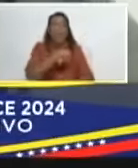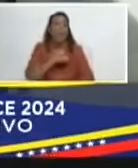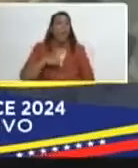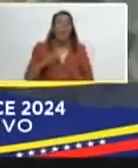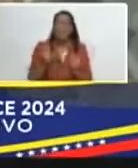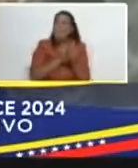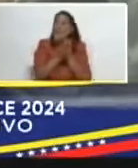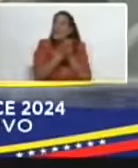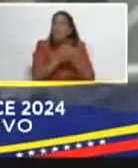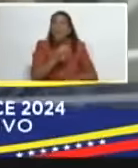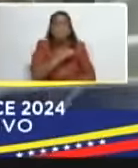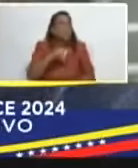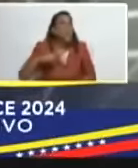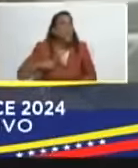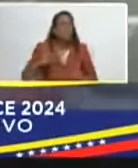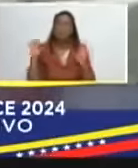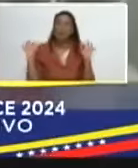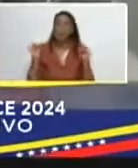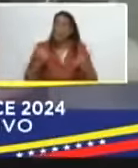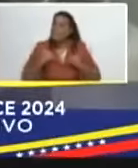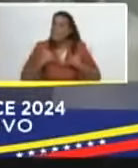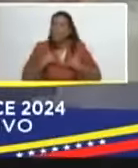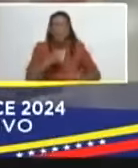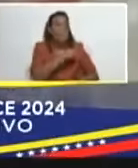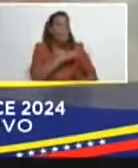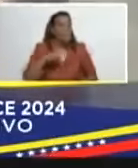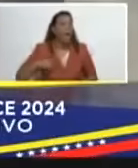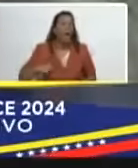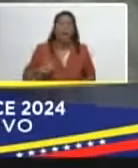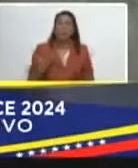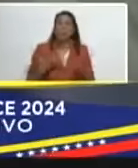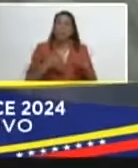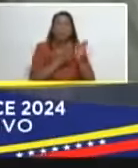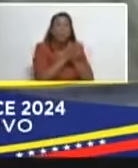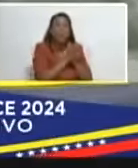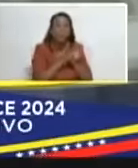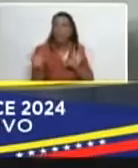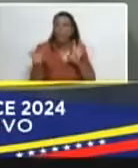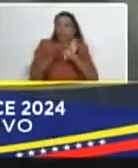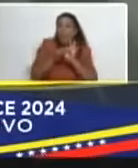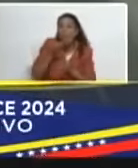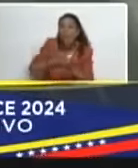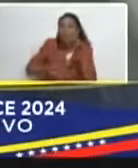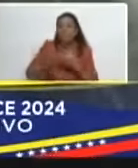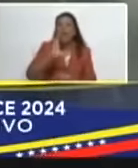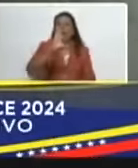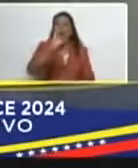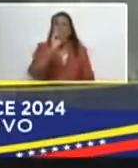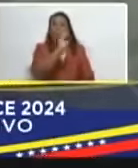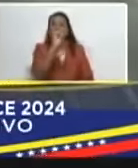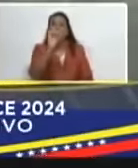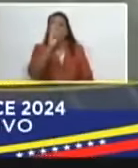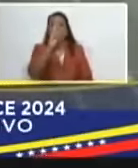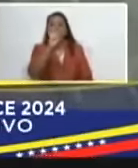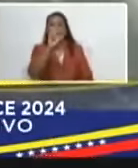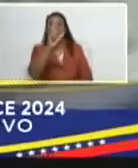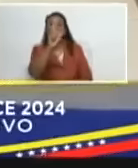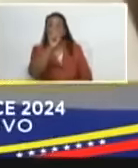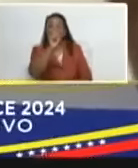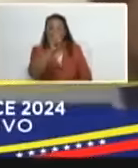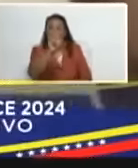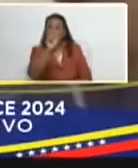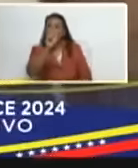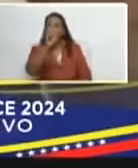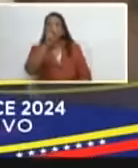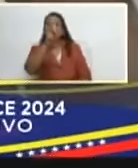empresarios. Correcto, que han articulando creído, que han el esfuerzo privado, el esfuerzo mixto, el esfuerzo cooperativista. Mira este pulpo que tenemos.